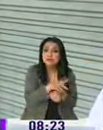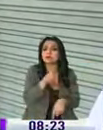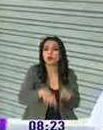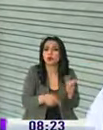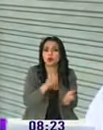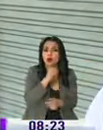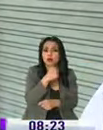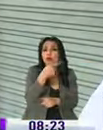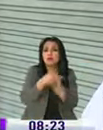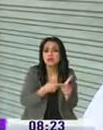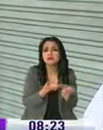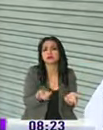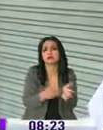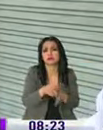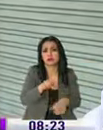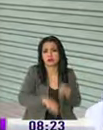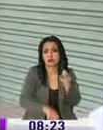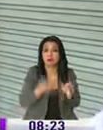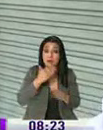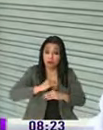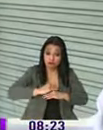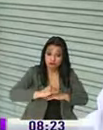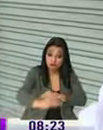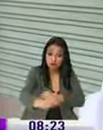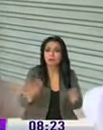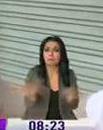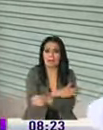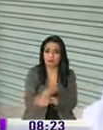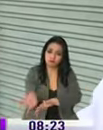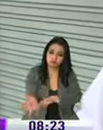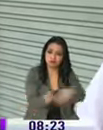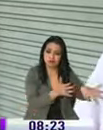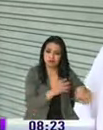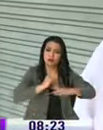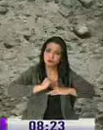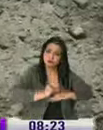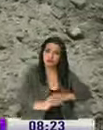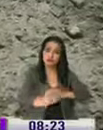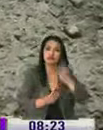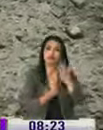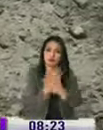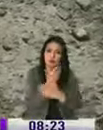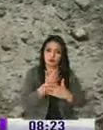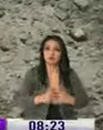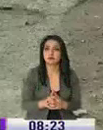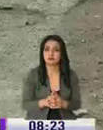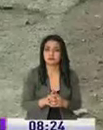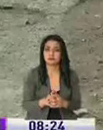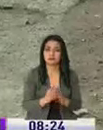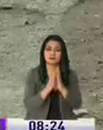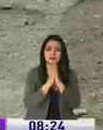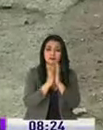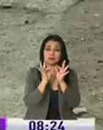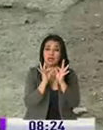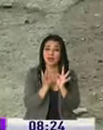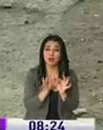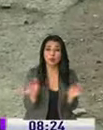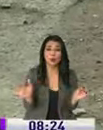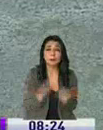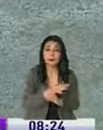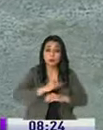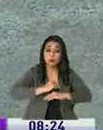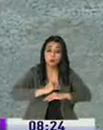un mes, 2 meses, no vale más. Entonces lo que tendrían es que cambiar la carpeta asfáltica. Lo que solicitan es el arreglo inmediato de la